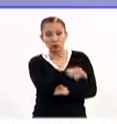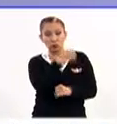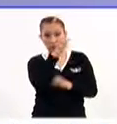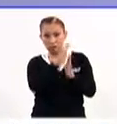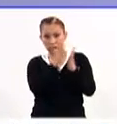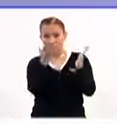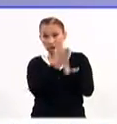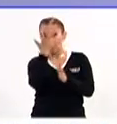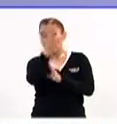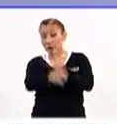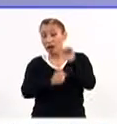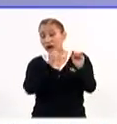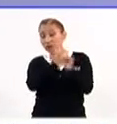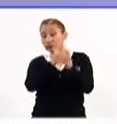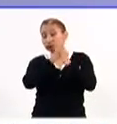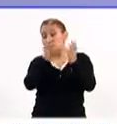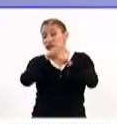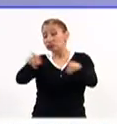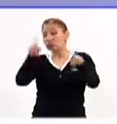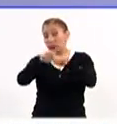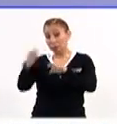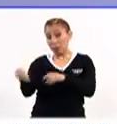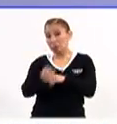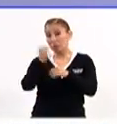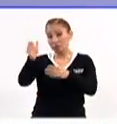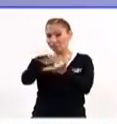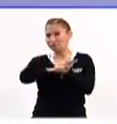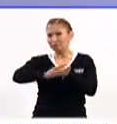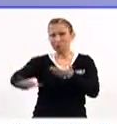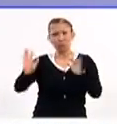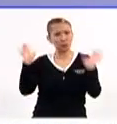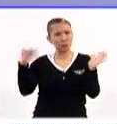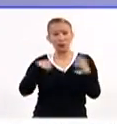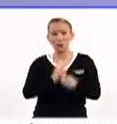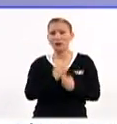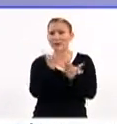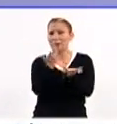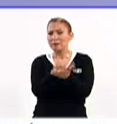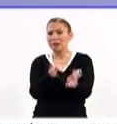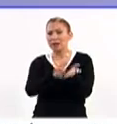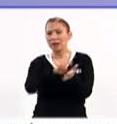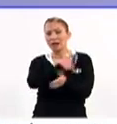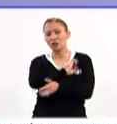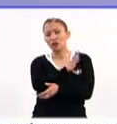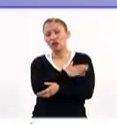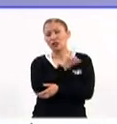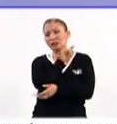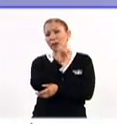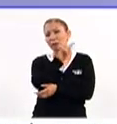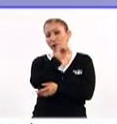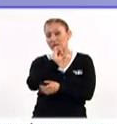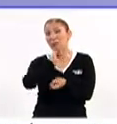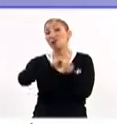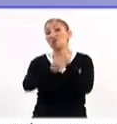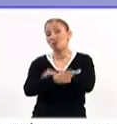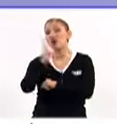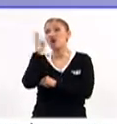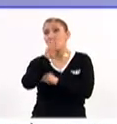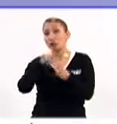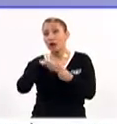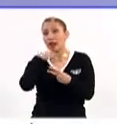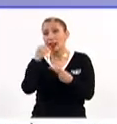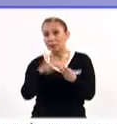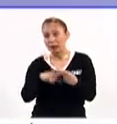obra tiene 10 años publicando libros que afortunadamente se le han agotado de poesía bilingüe en zapoteco y en español. También se han traducido al ruso,